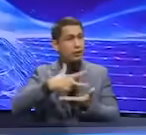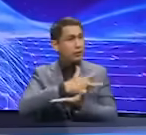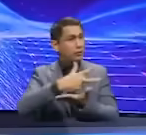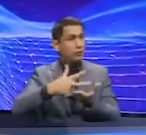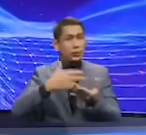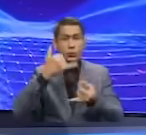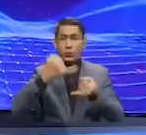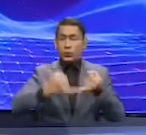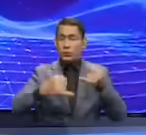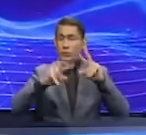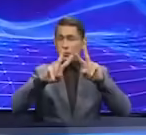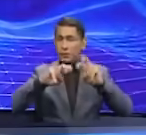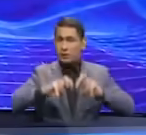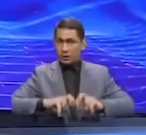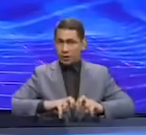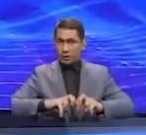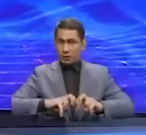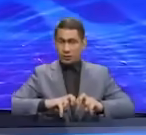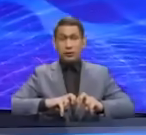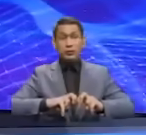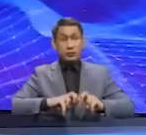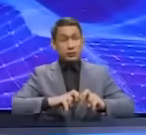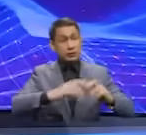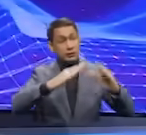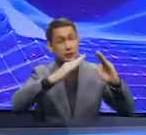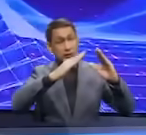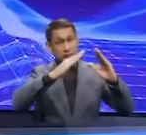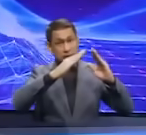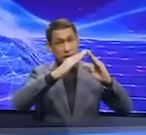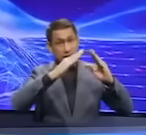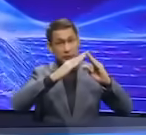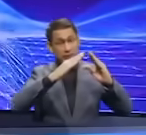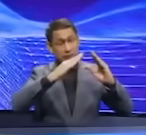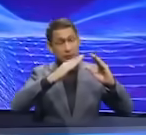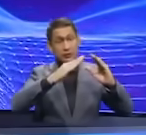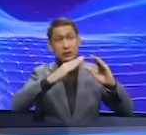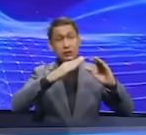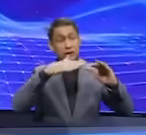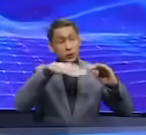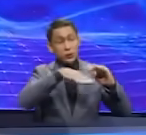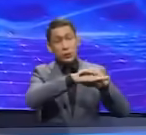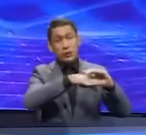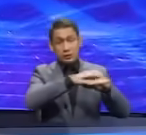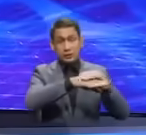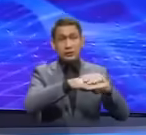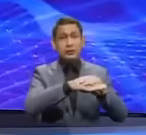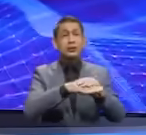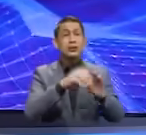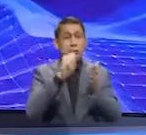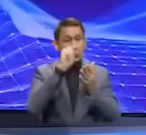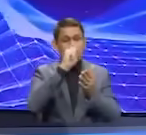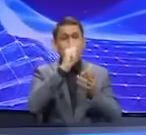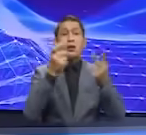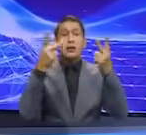últimos operativos se descubrió encaletado en el sistema de audio de un vehículo más de 100 kilos.